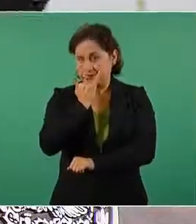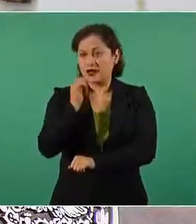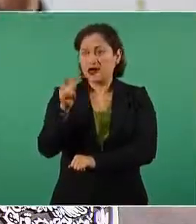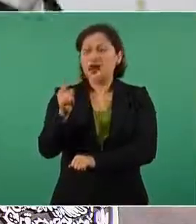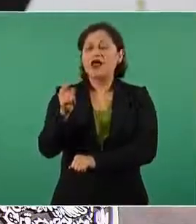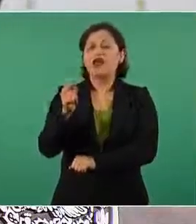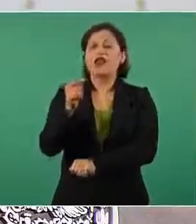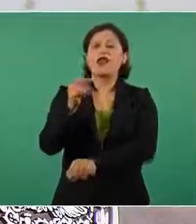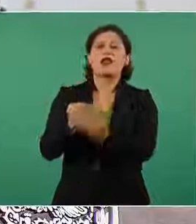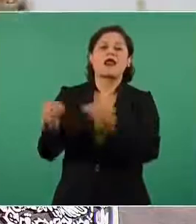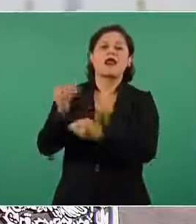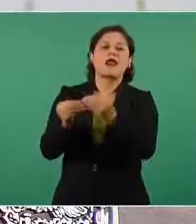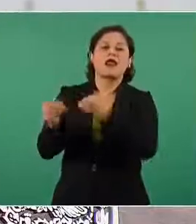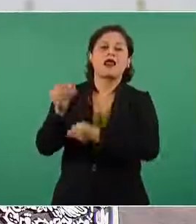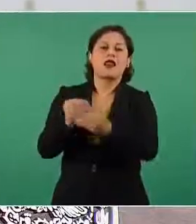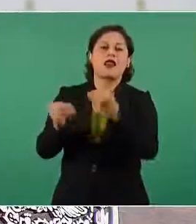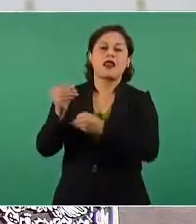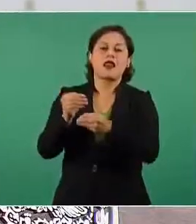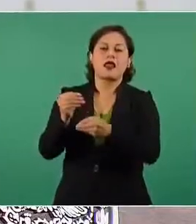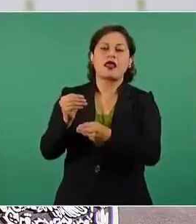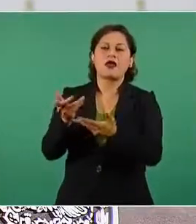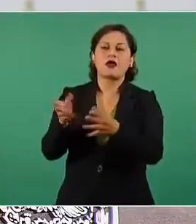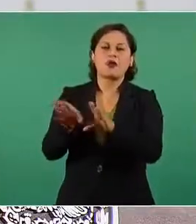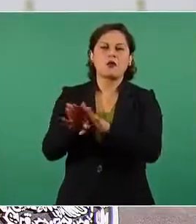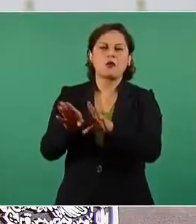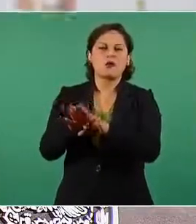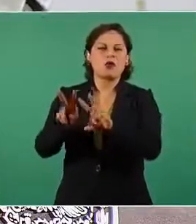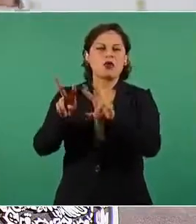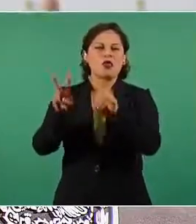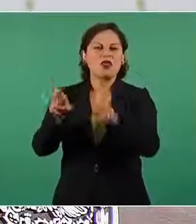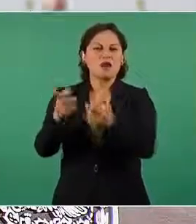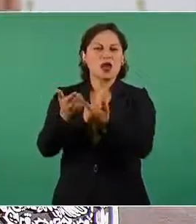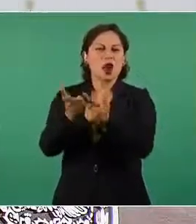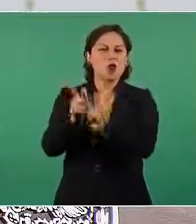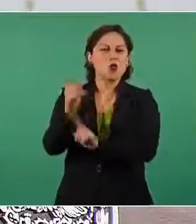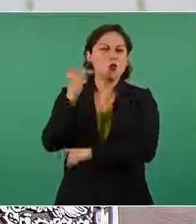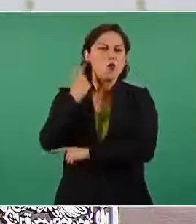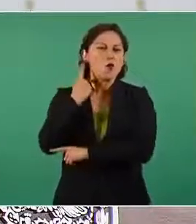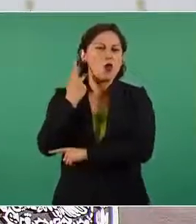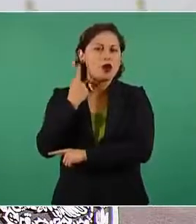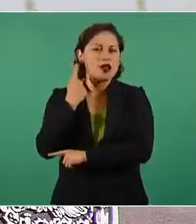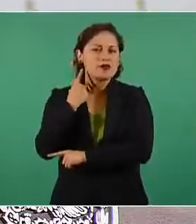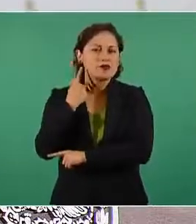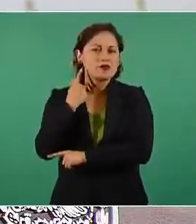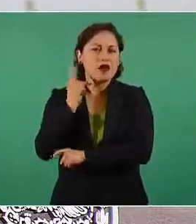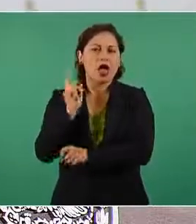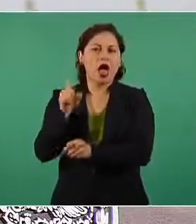con la cuestión partidista, con la cuestión